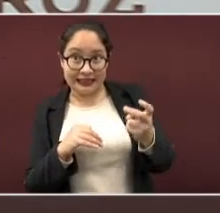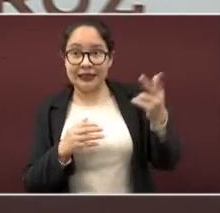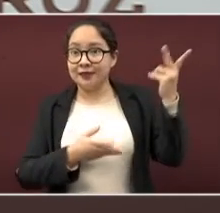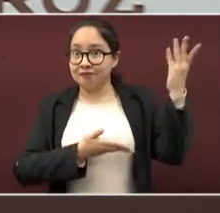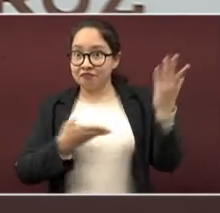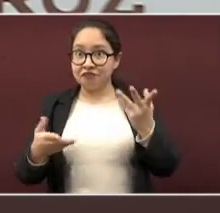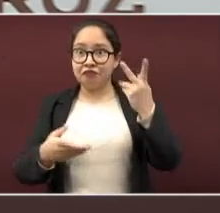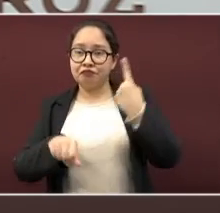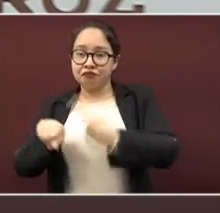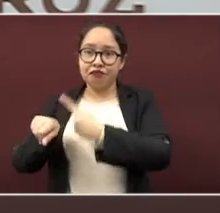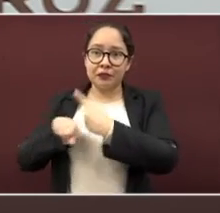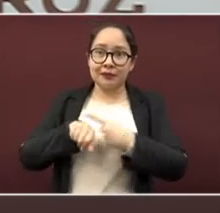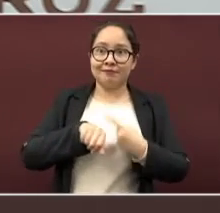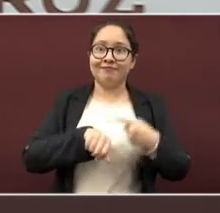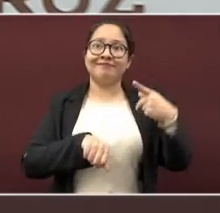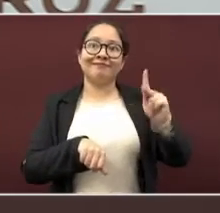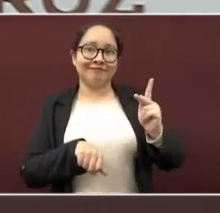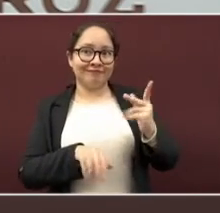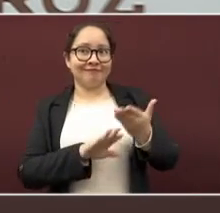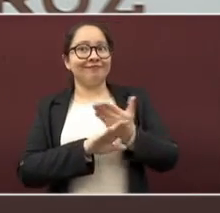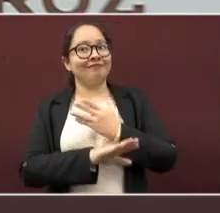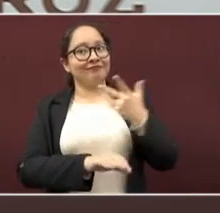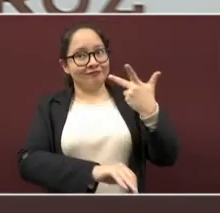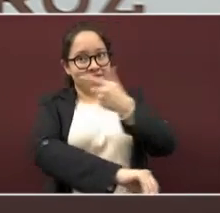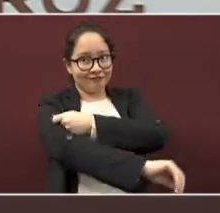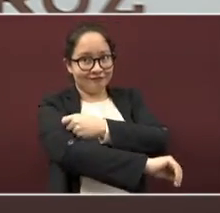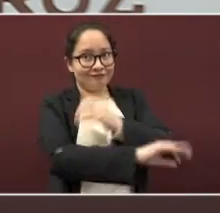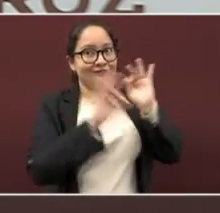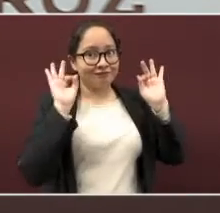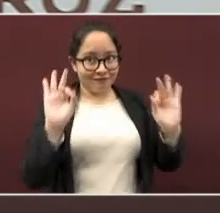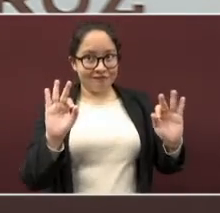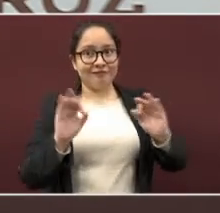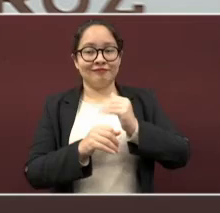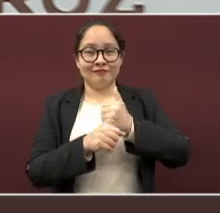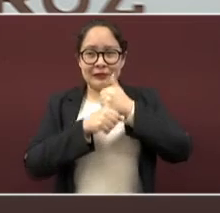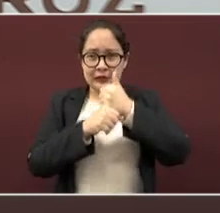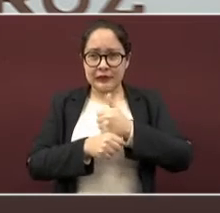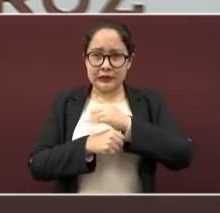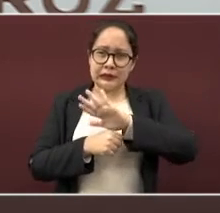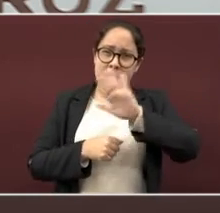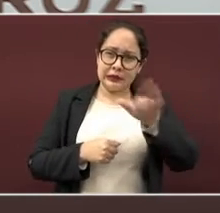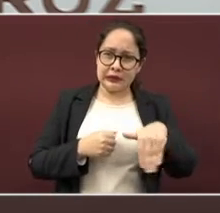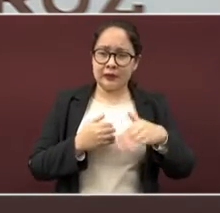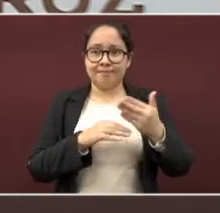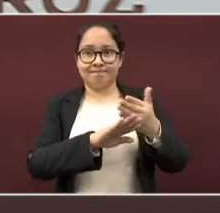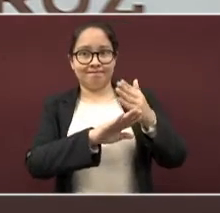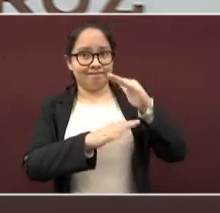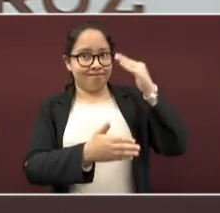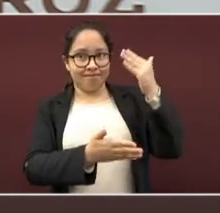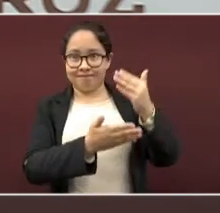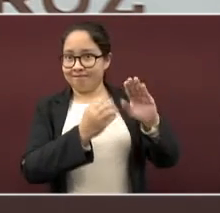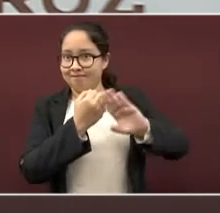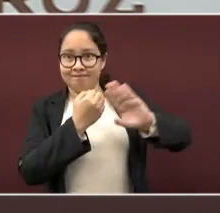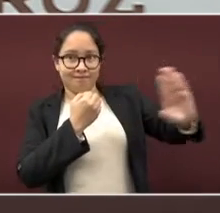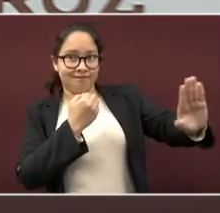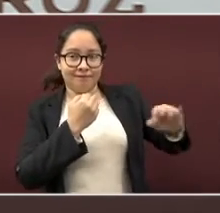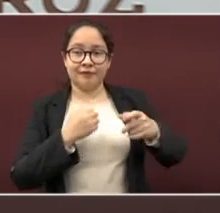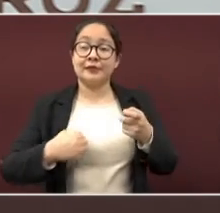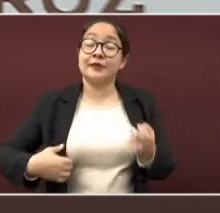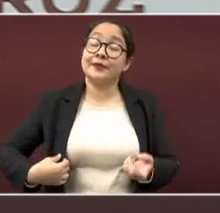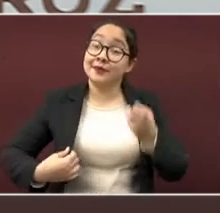también tenemos vacunas y se evitan tragedias por eso respetable familia